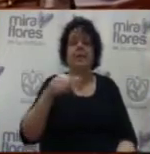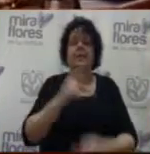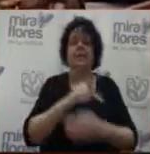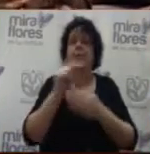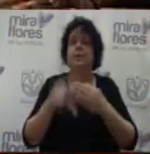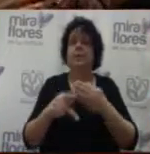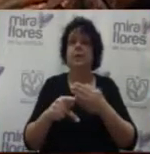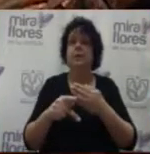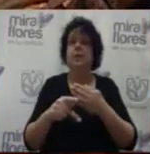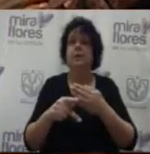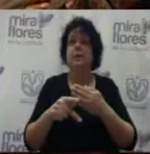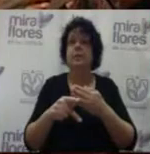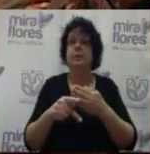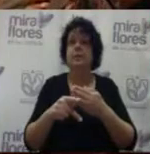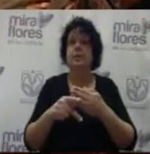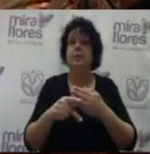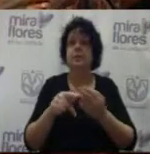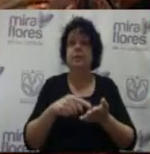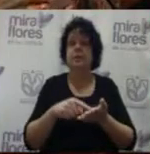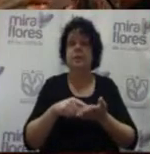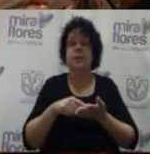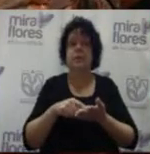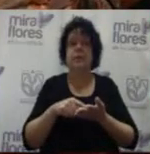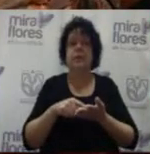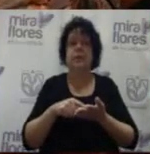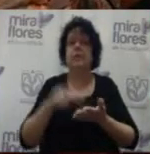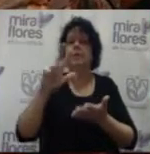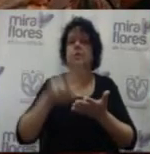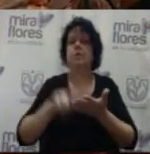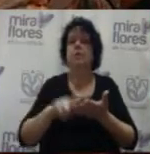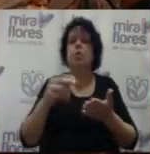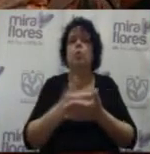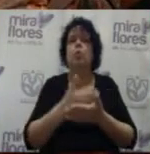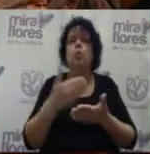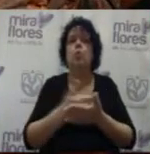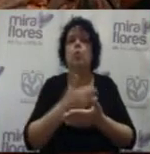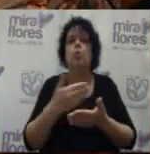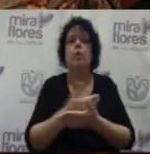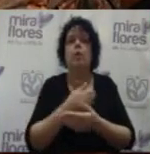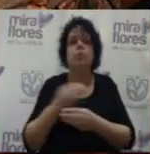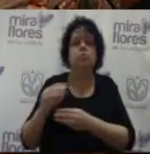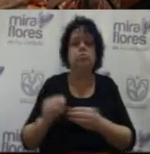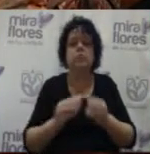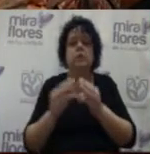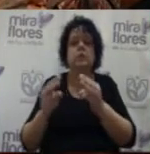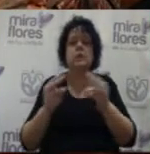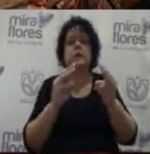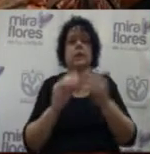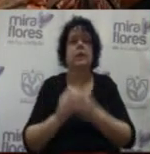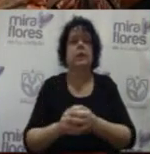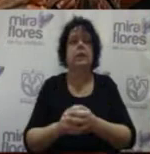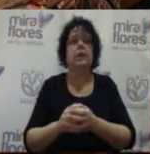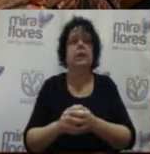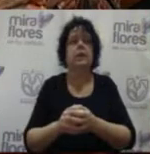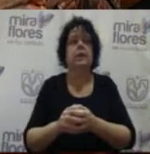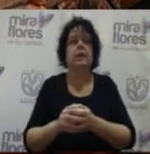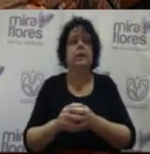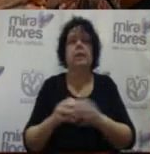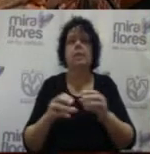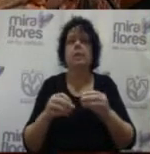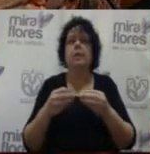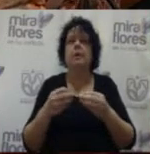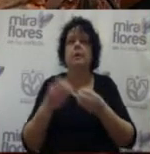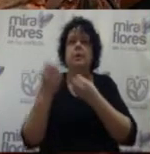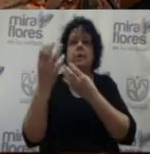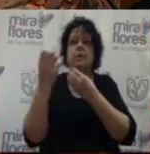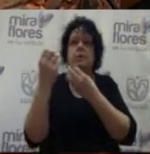ordenanza se está aprobando un nuevo régimen de arbitrios municipales. Al haberse informado que en